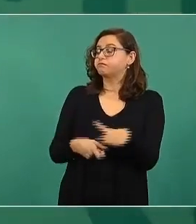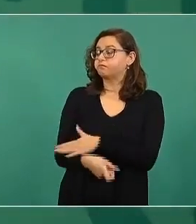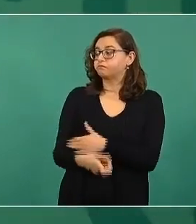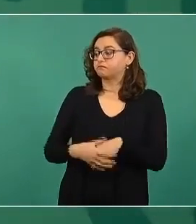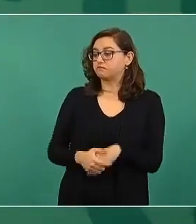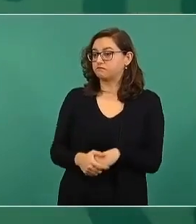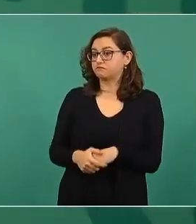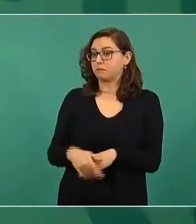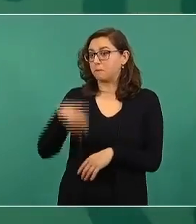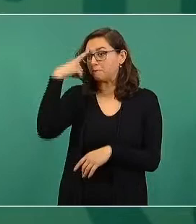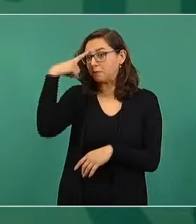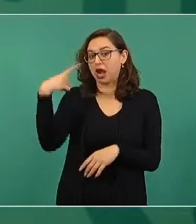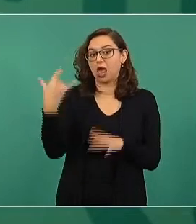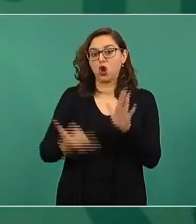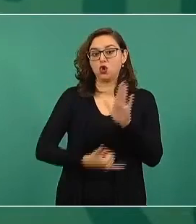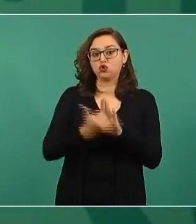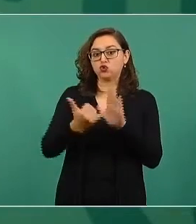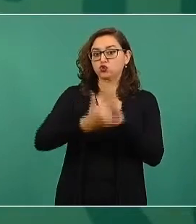para entregar obras.